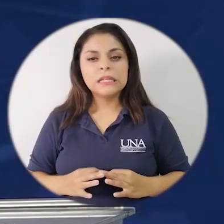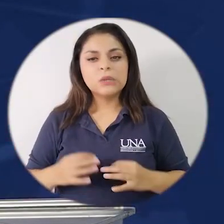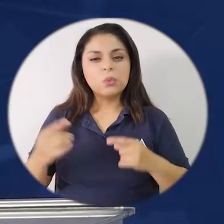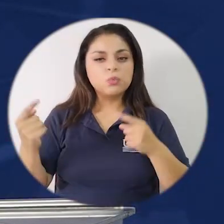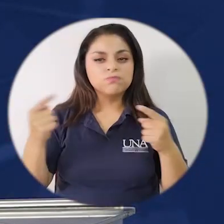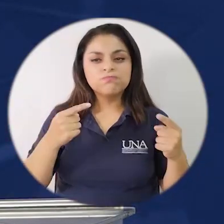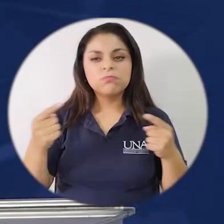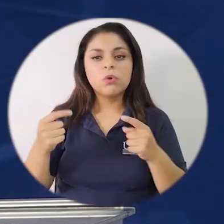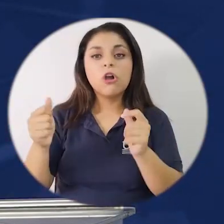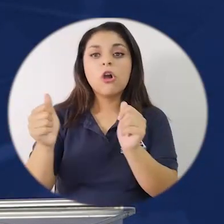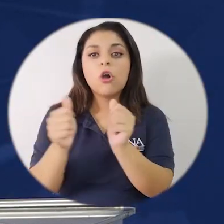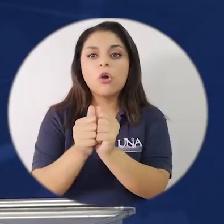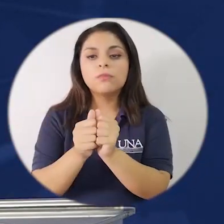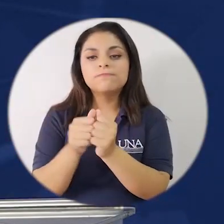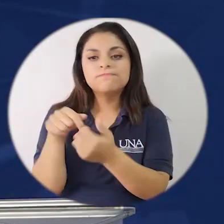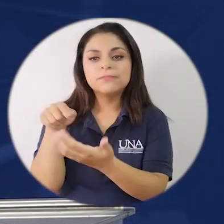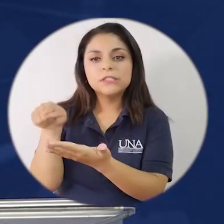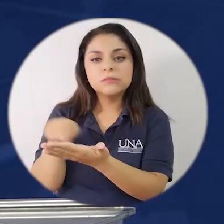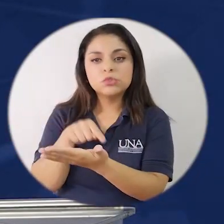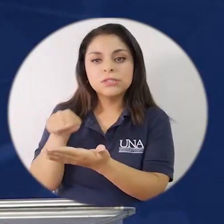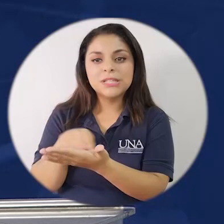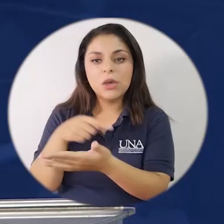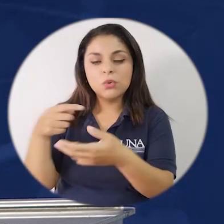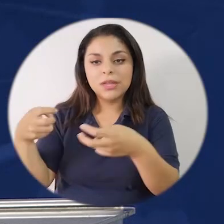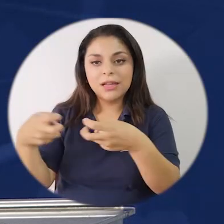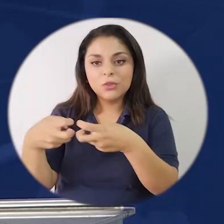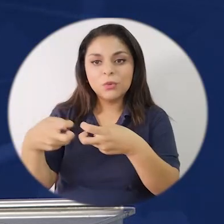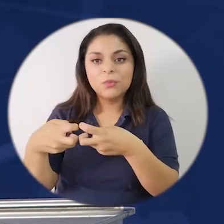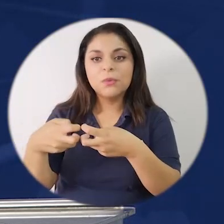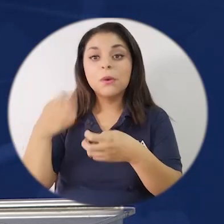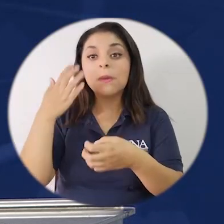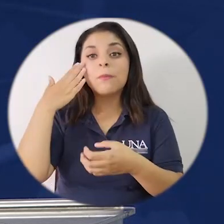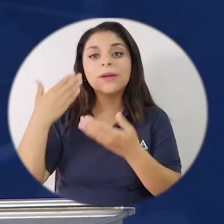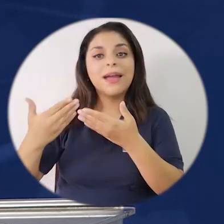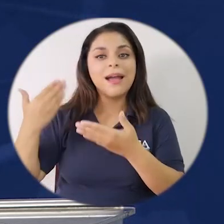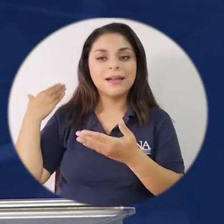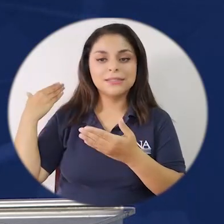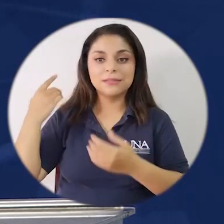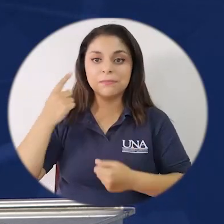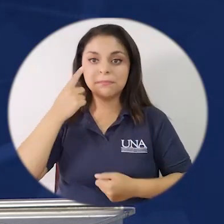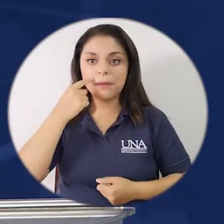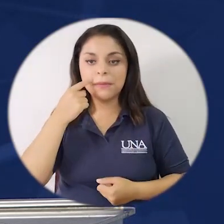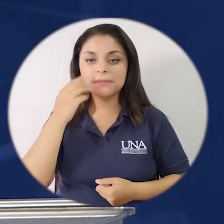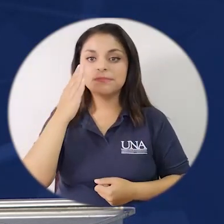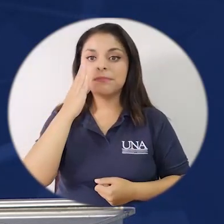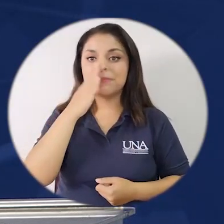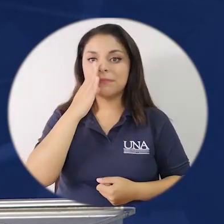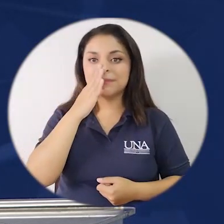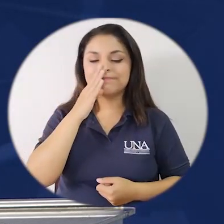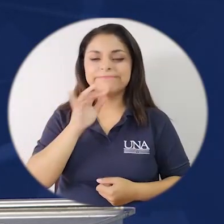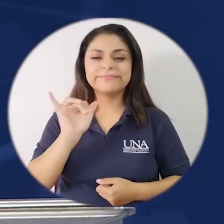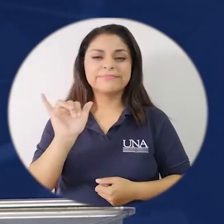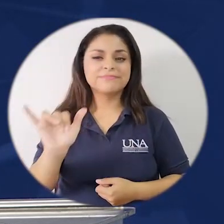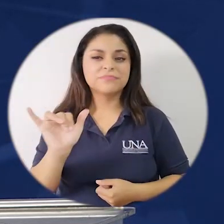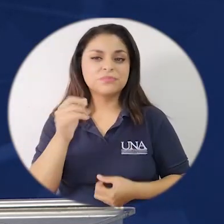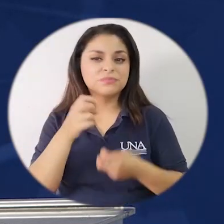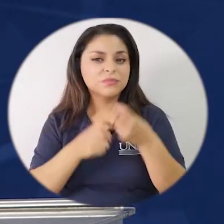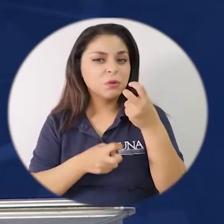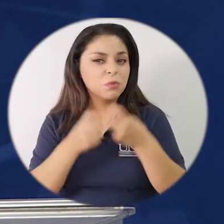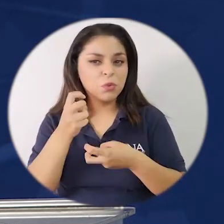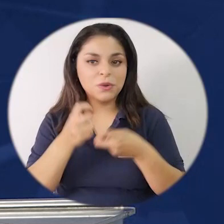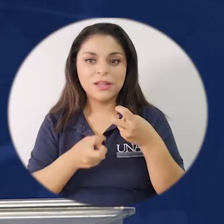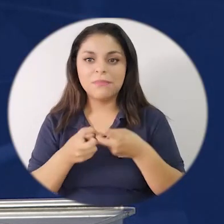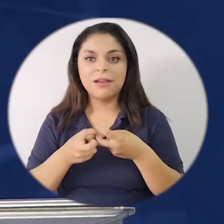los dispositivos electrónicos. Si ya antes para padres, madres y otros, ¿verdad?, y educadores, eso era